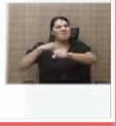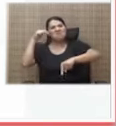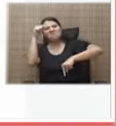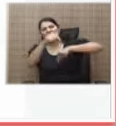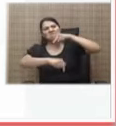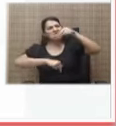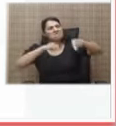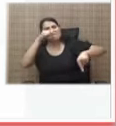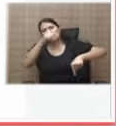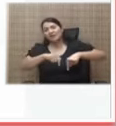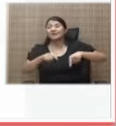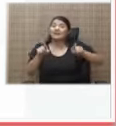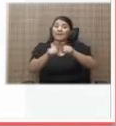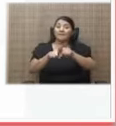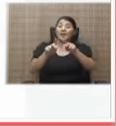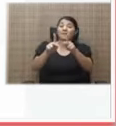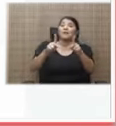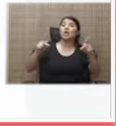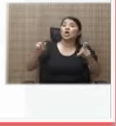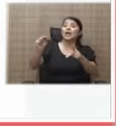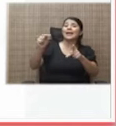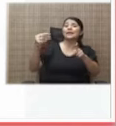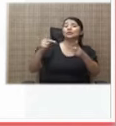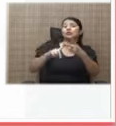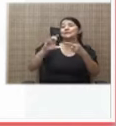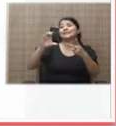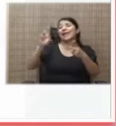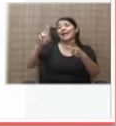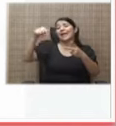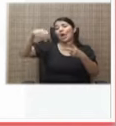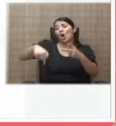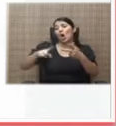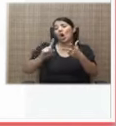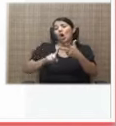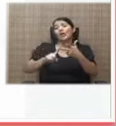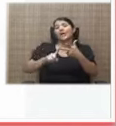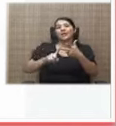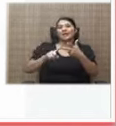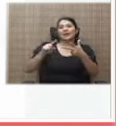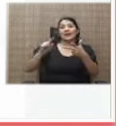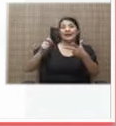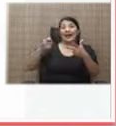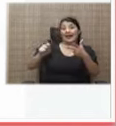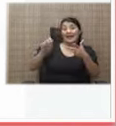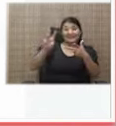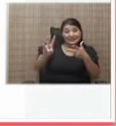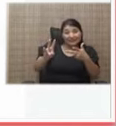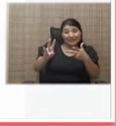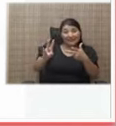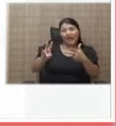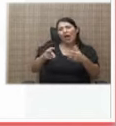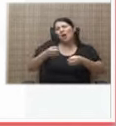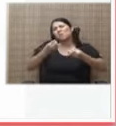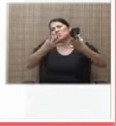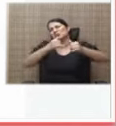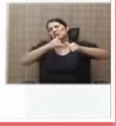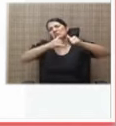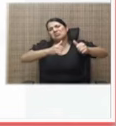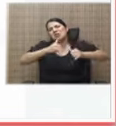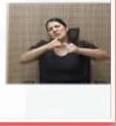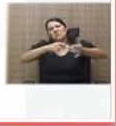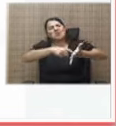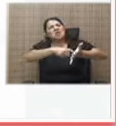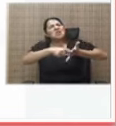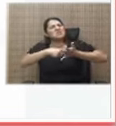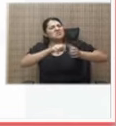cro y teletica gastarían páginas y horas al aire en denuncias exigencias de renuncia